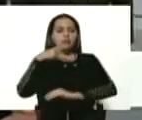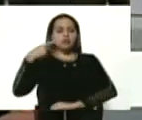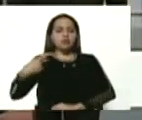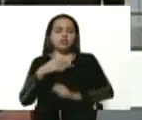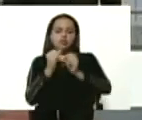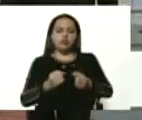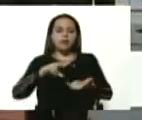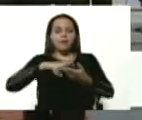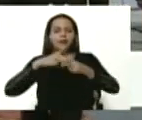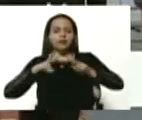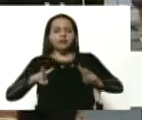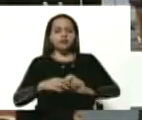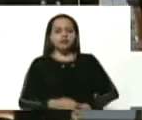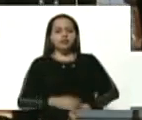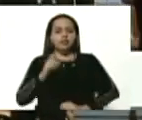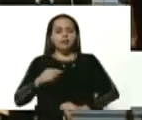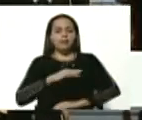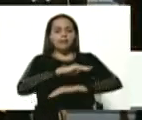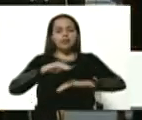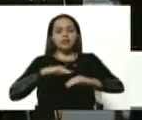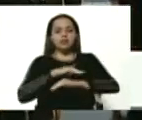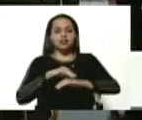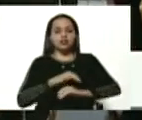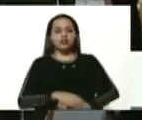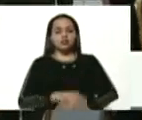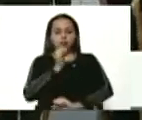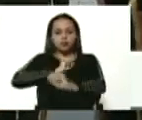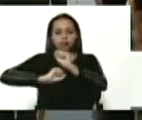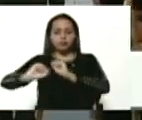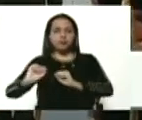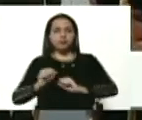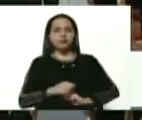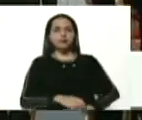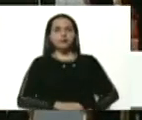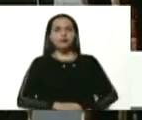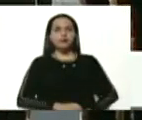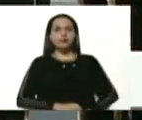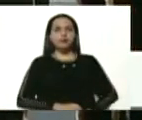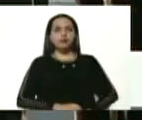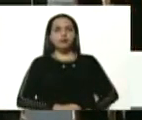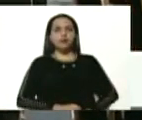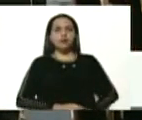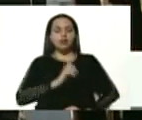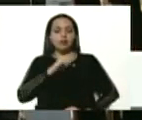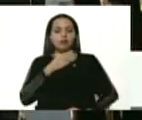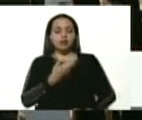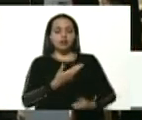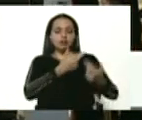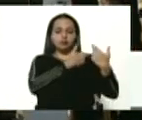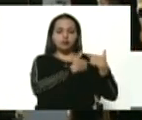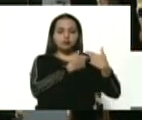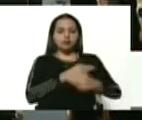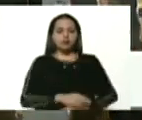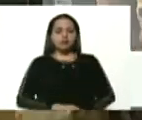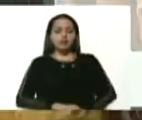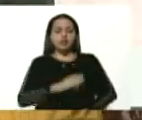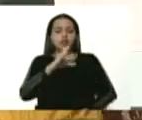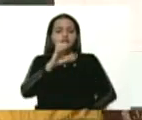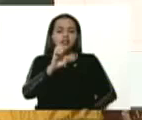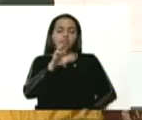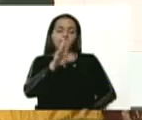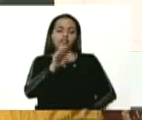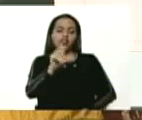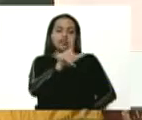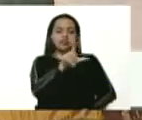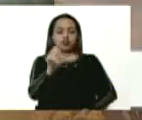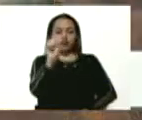Seguridad y Paz y ministro del Poder Popular para la Defensa, el ciudadano almirante en jefe Remigio Ceballos Hichazo, comandante